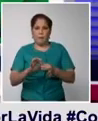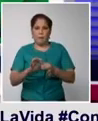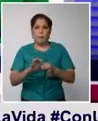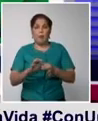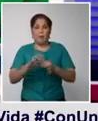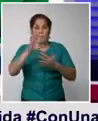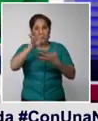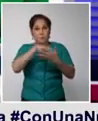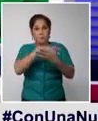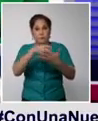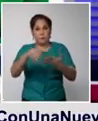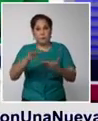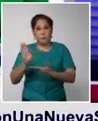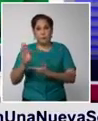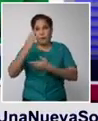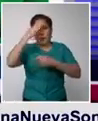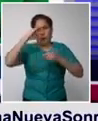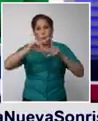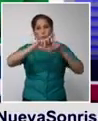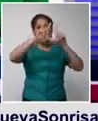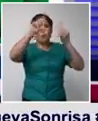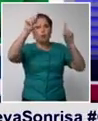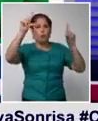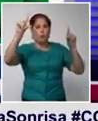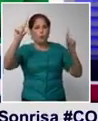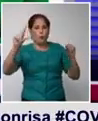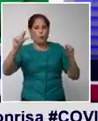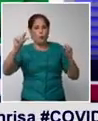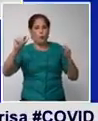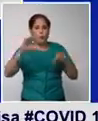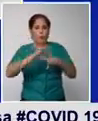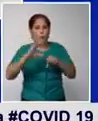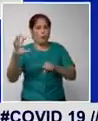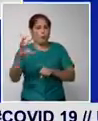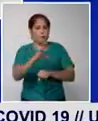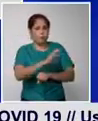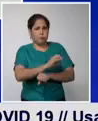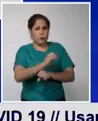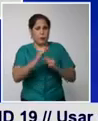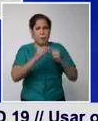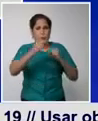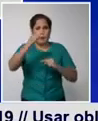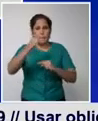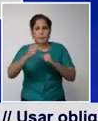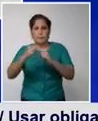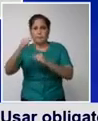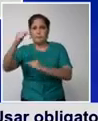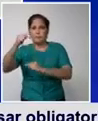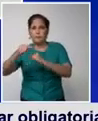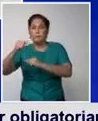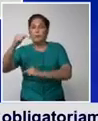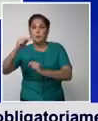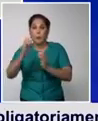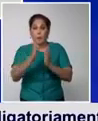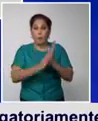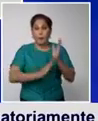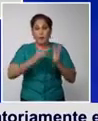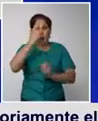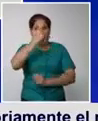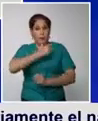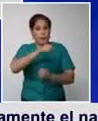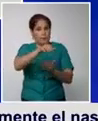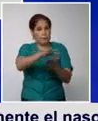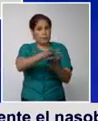gráfico de Cuba del comportamiento de toda la pandemia, donde ya en el mes de abril